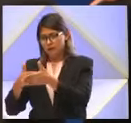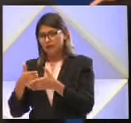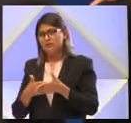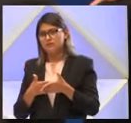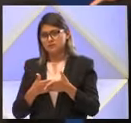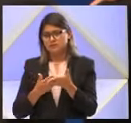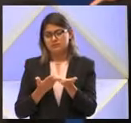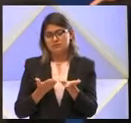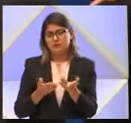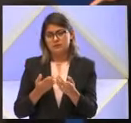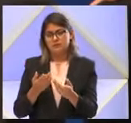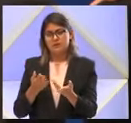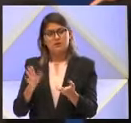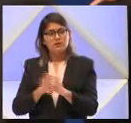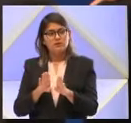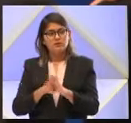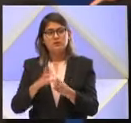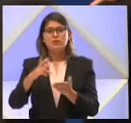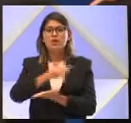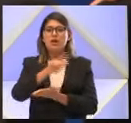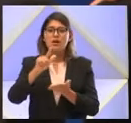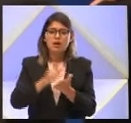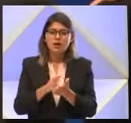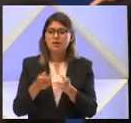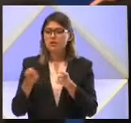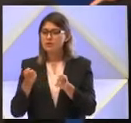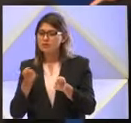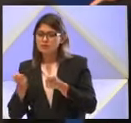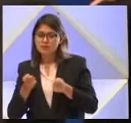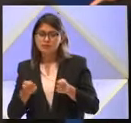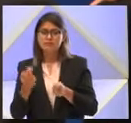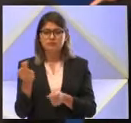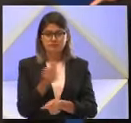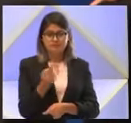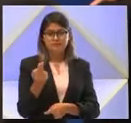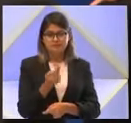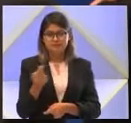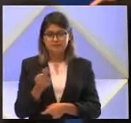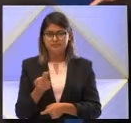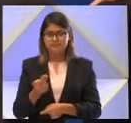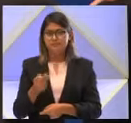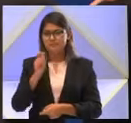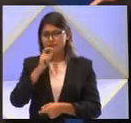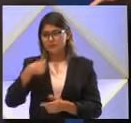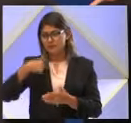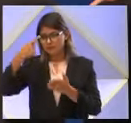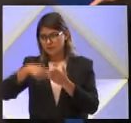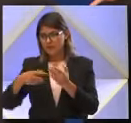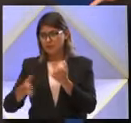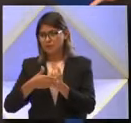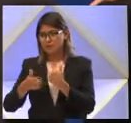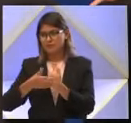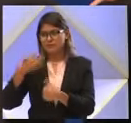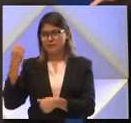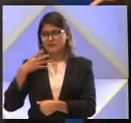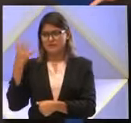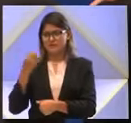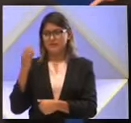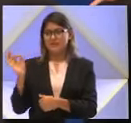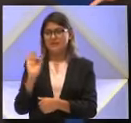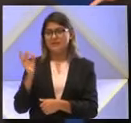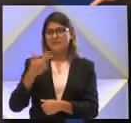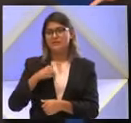normativo y regulatorio y estoy seguro que en la celebración del próximo foro estaremos hablando de